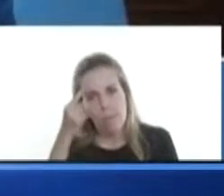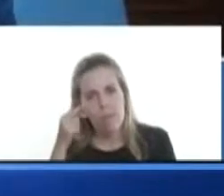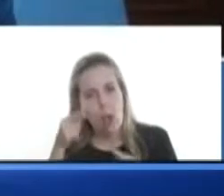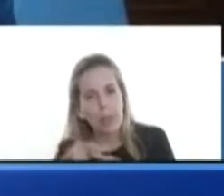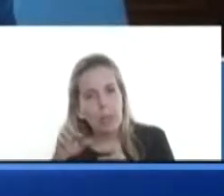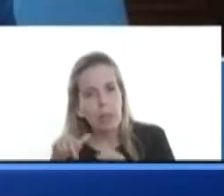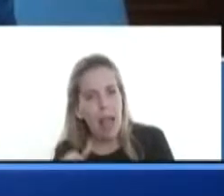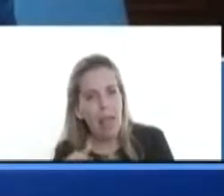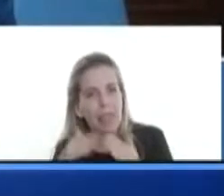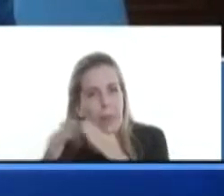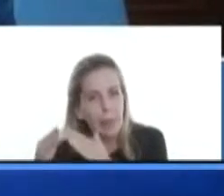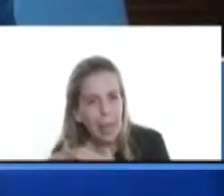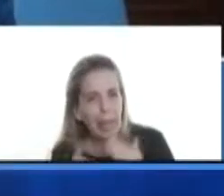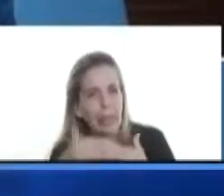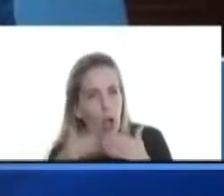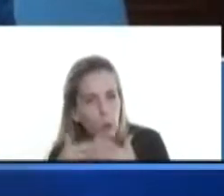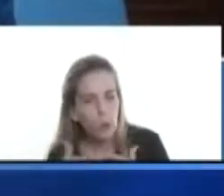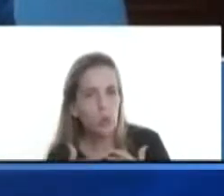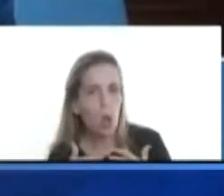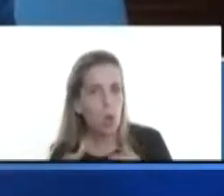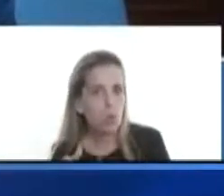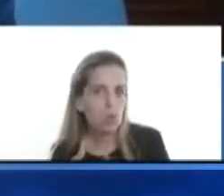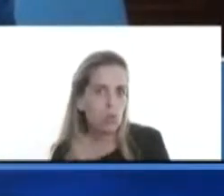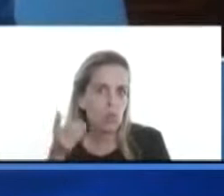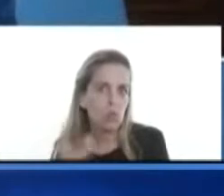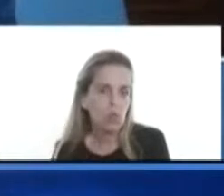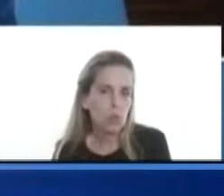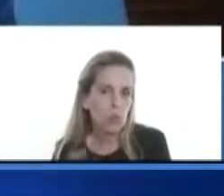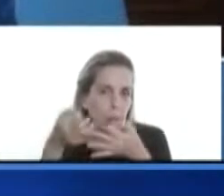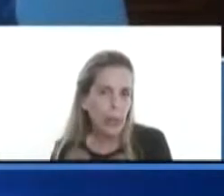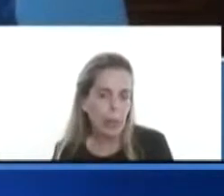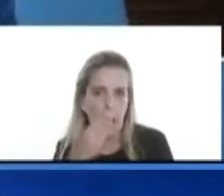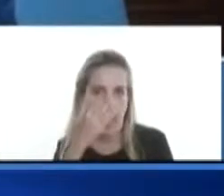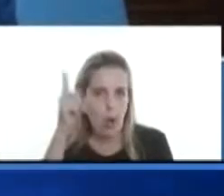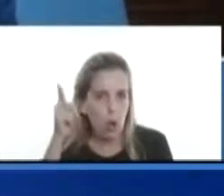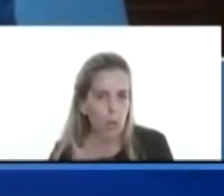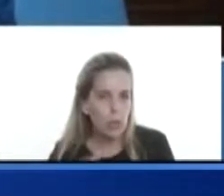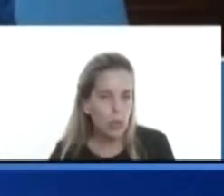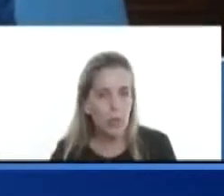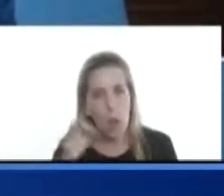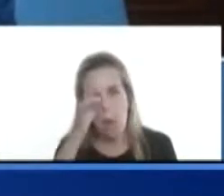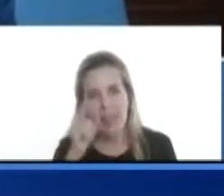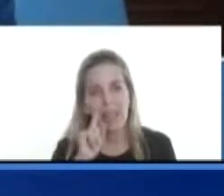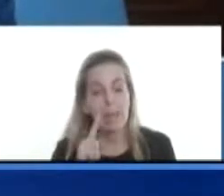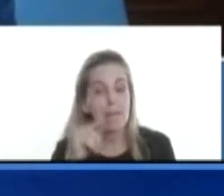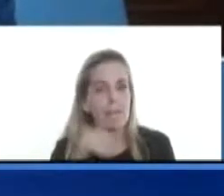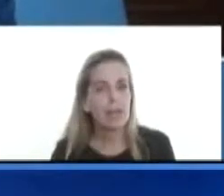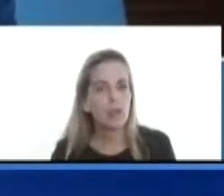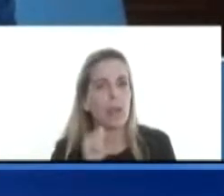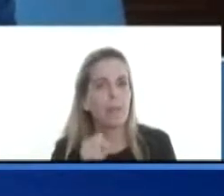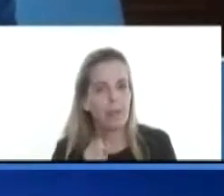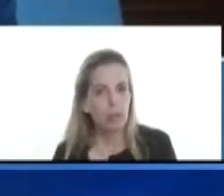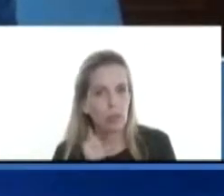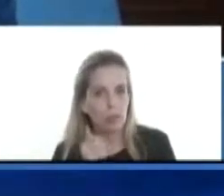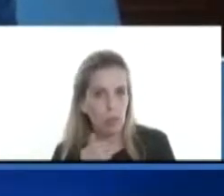vivienda, que es muy importante para Córdoba, es una inversión significativa del orden de los 20.000 millones de pesos y que creo que